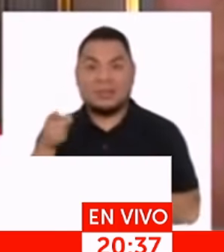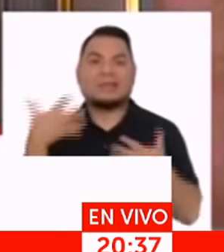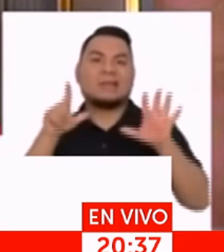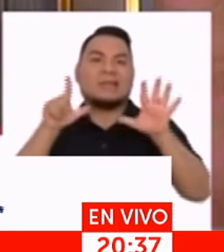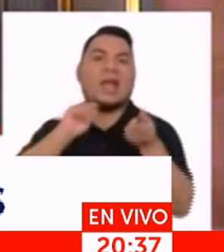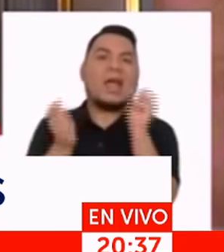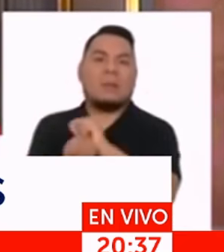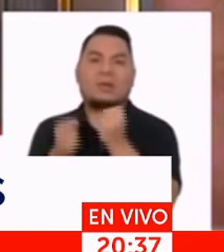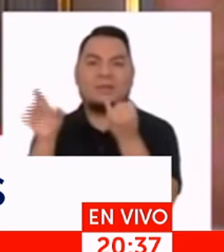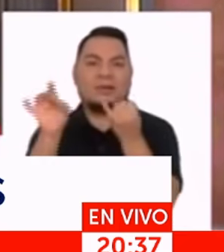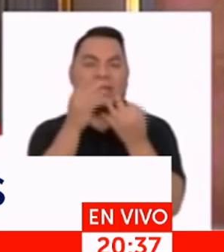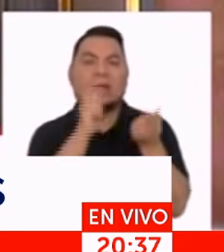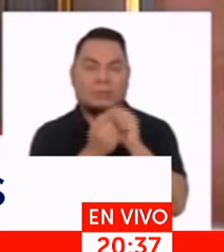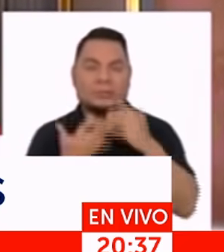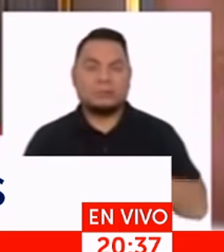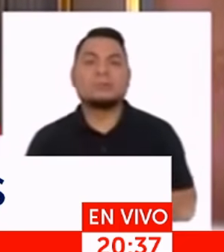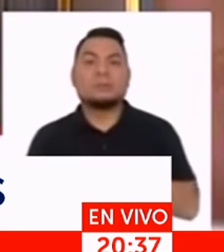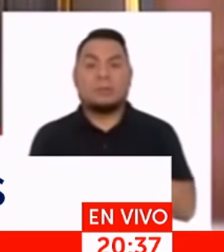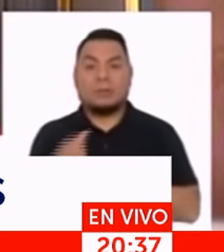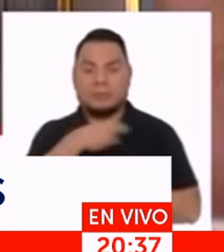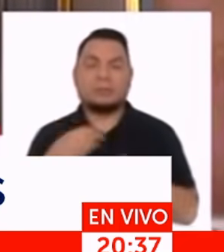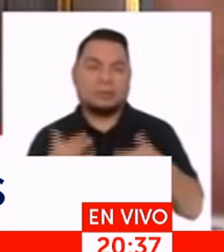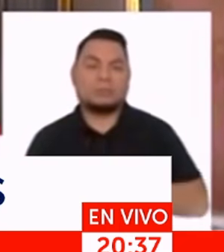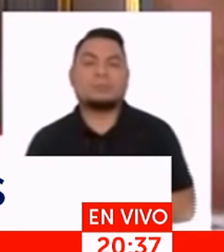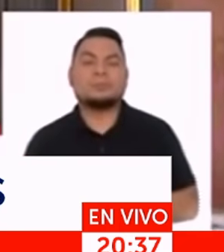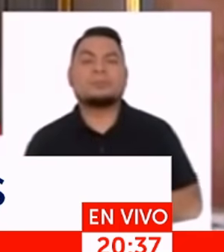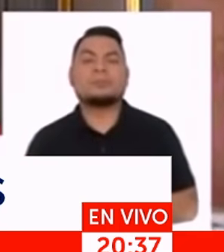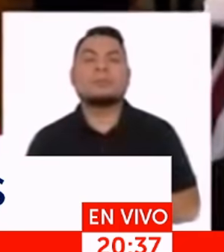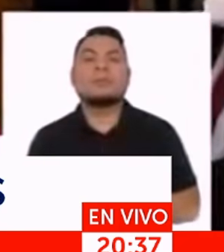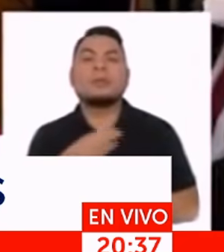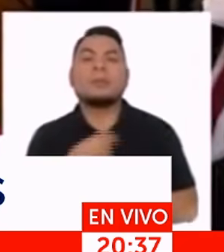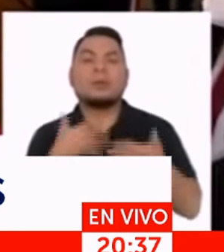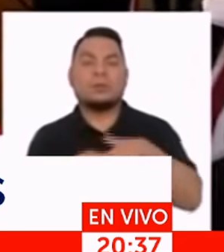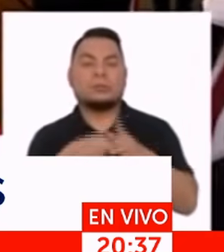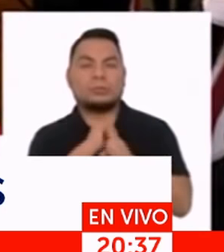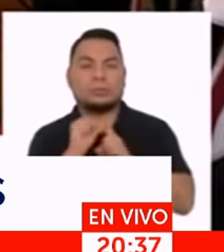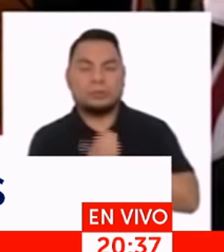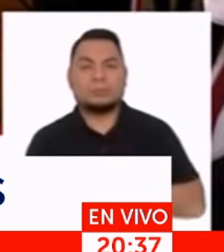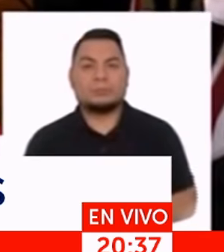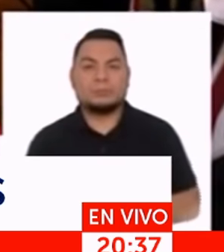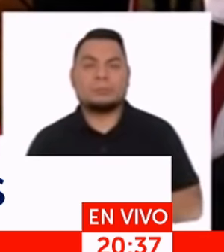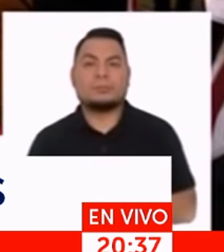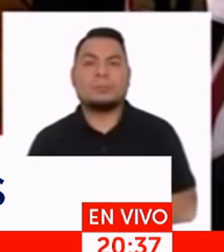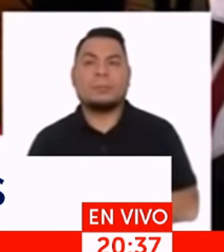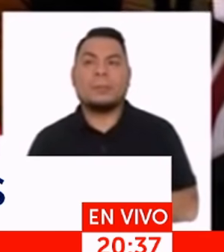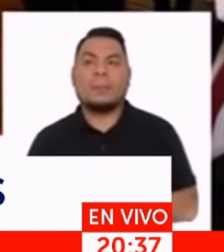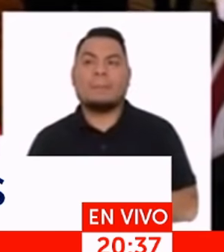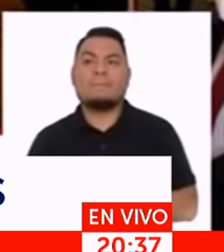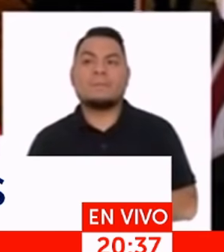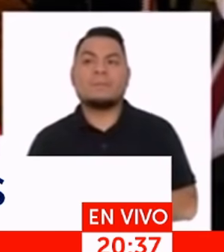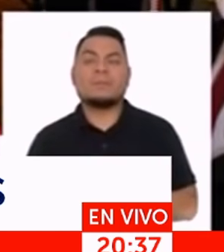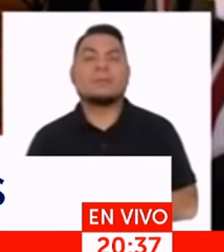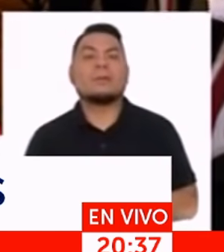Gálvez. Procede ahora a la juramentación de la también primera vicepresidenta de la República, Dina Boluarte, en